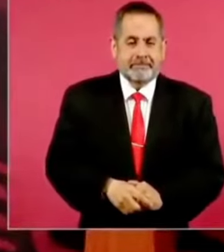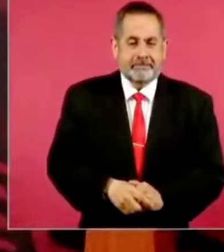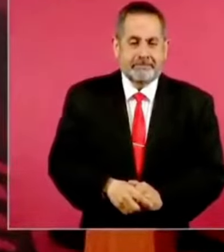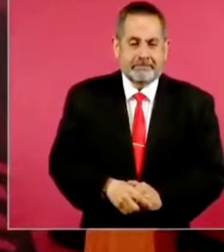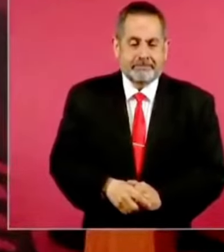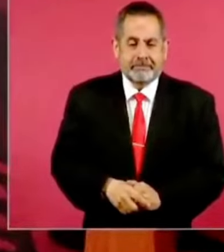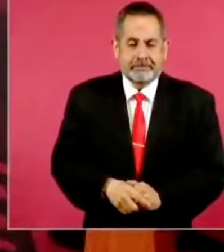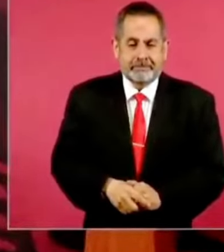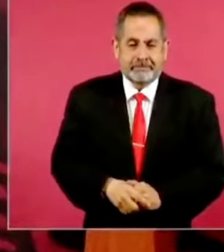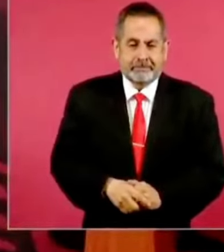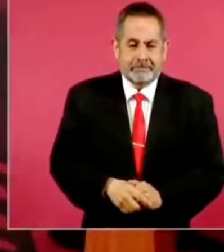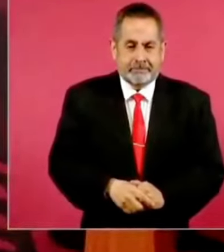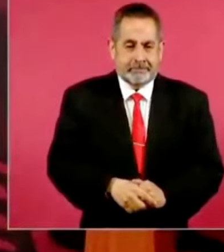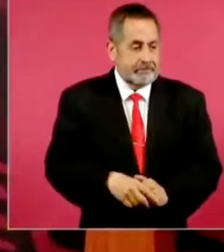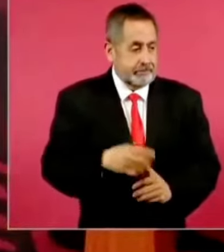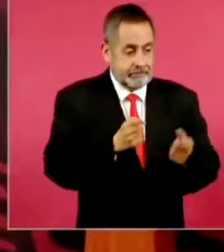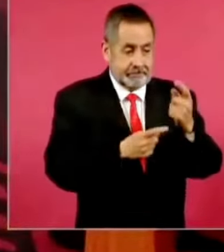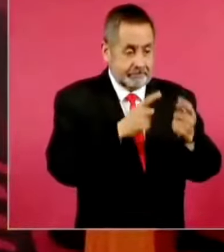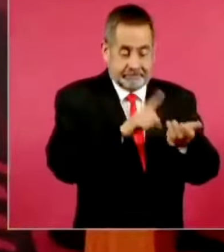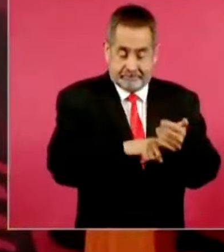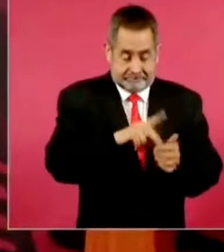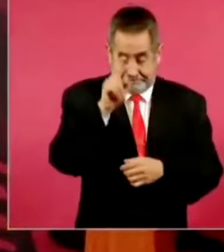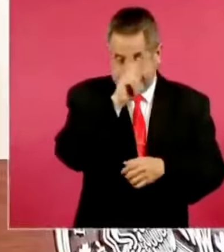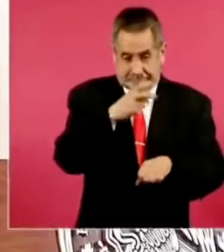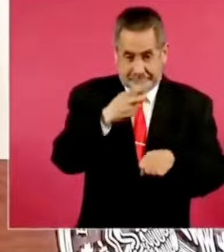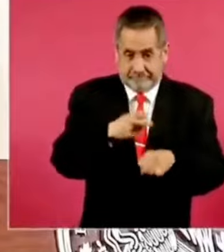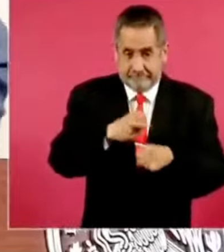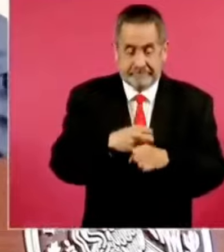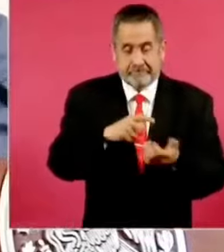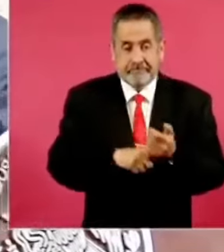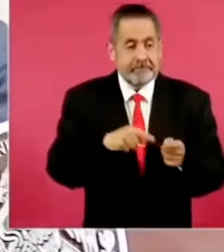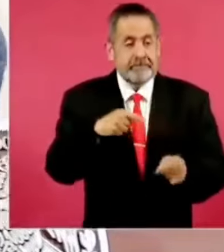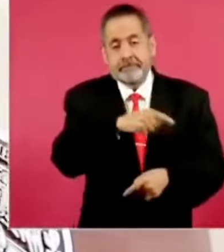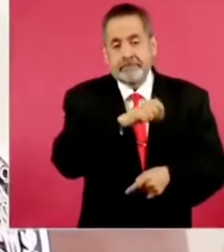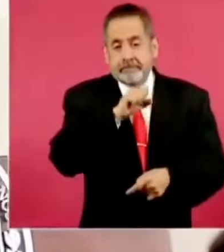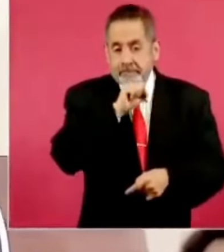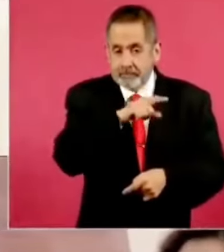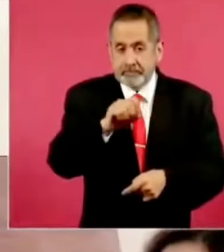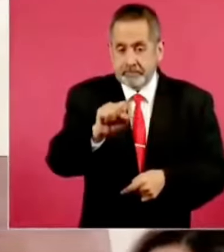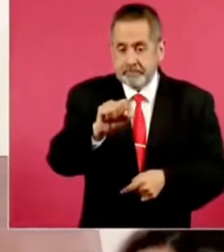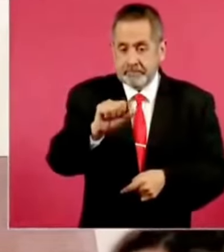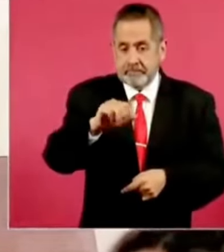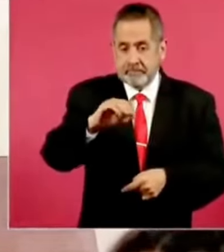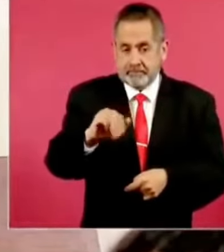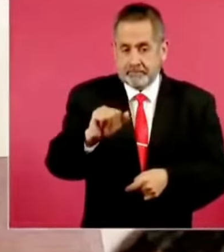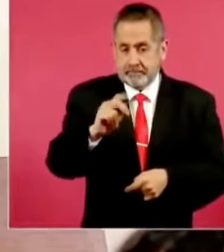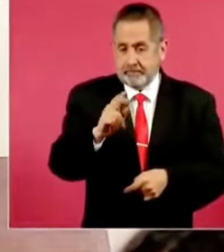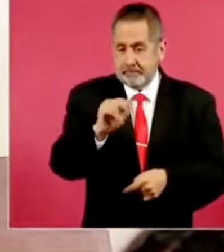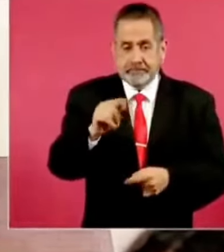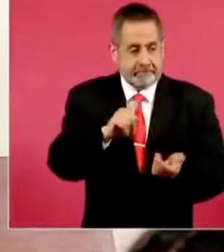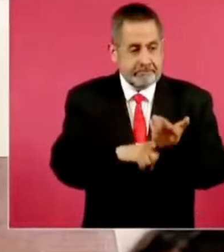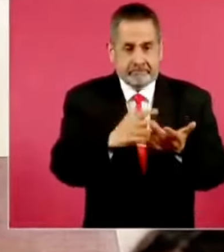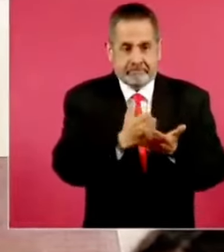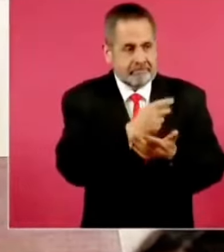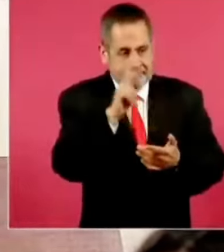los conversos son peores, Samarripa va, les va a ganar, les va a